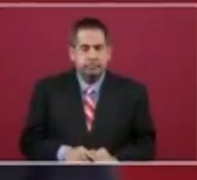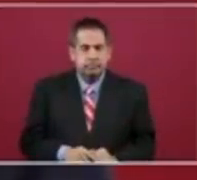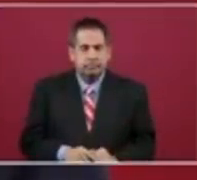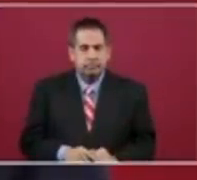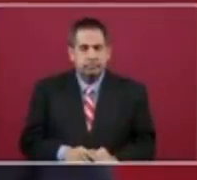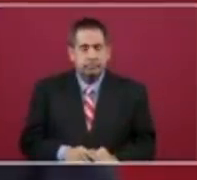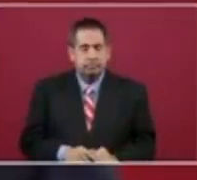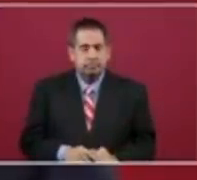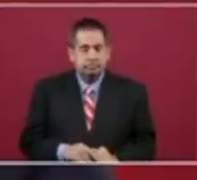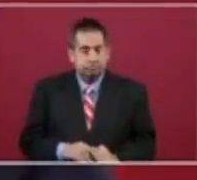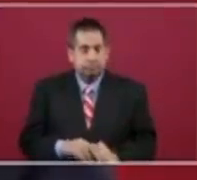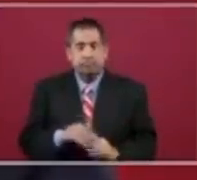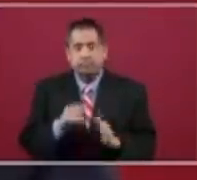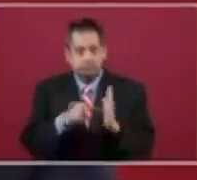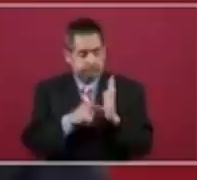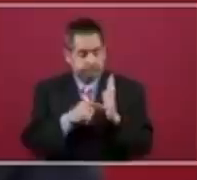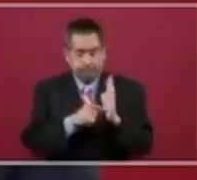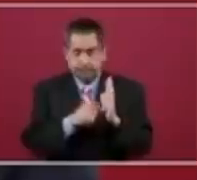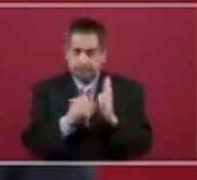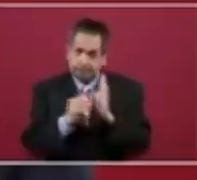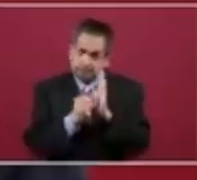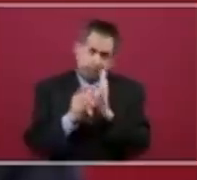Se establece también